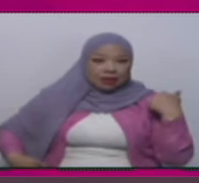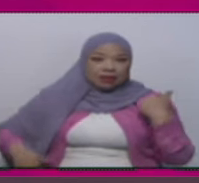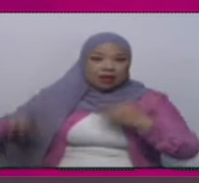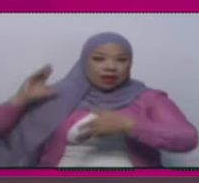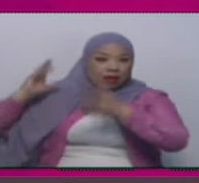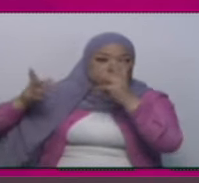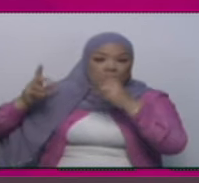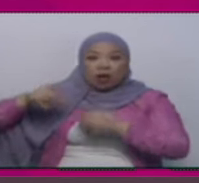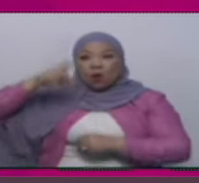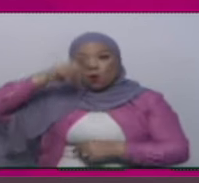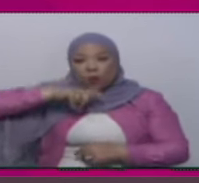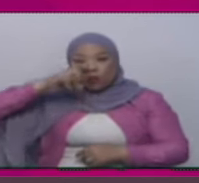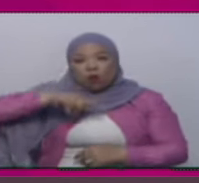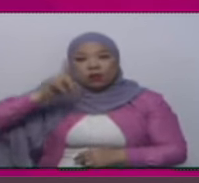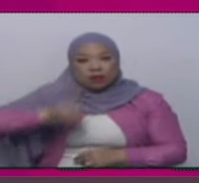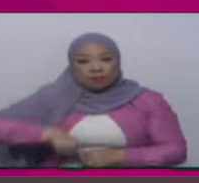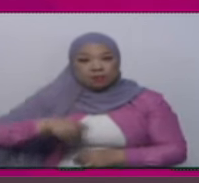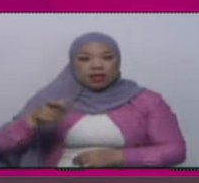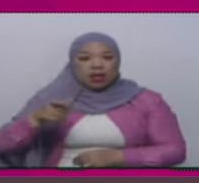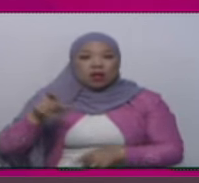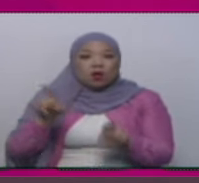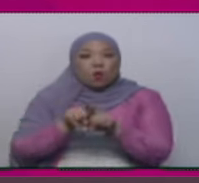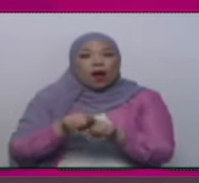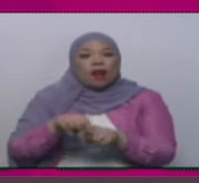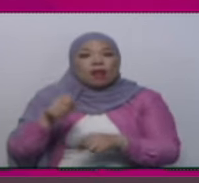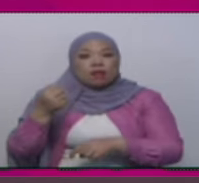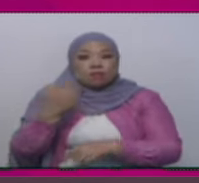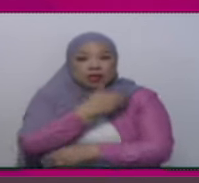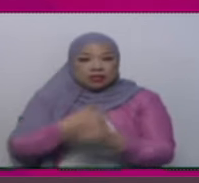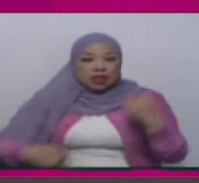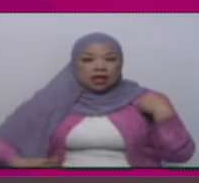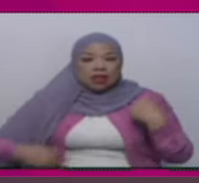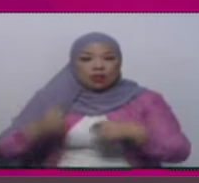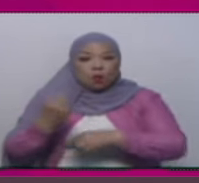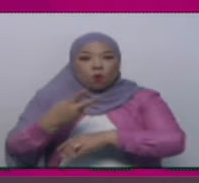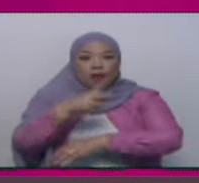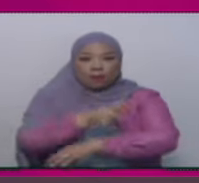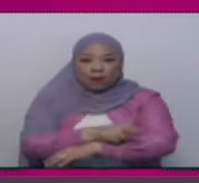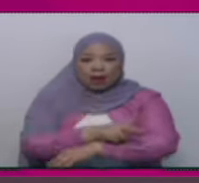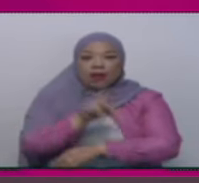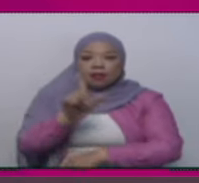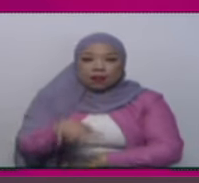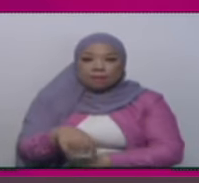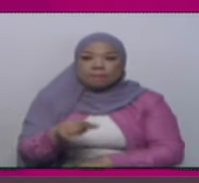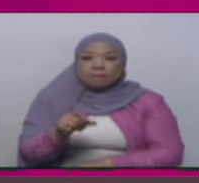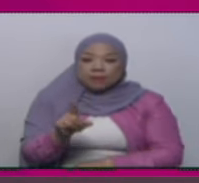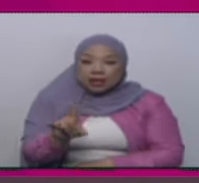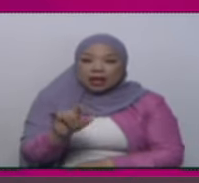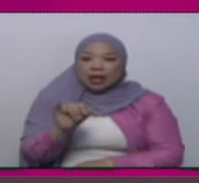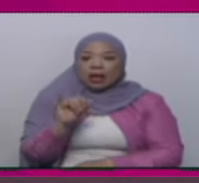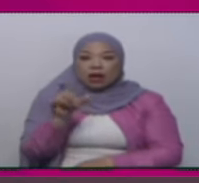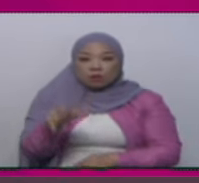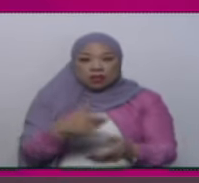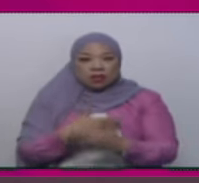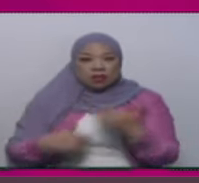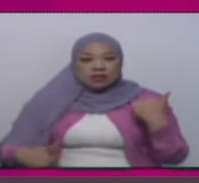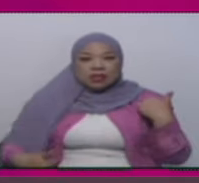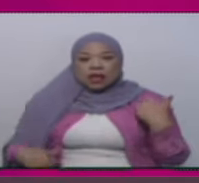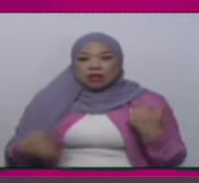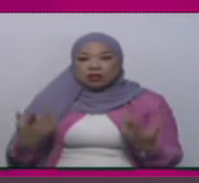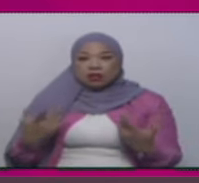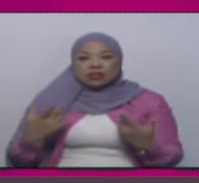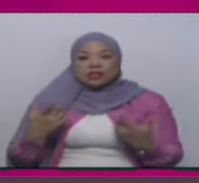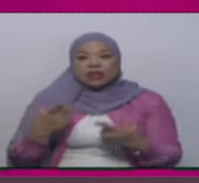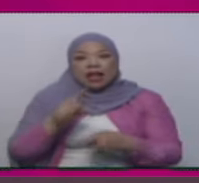sionismo. Son creación del sionismo. Detrás de las redes sociales principales del mundo, hoy dominantes, está